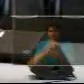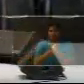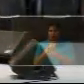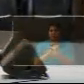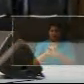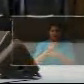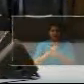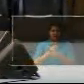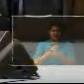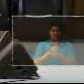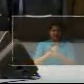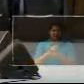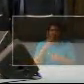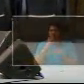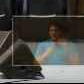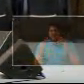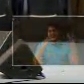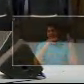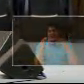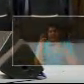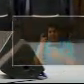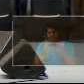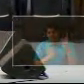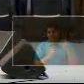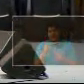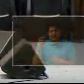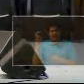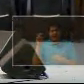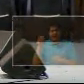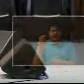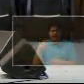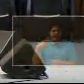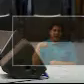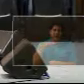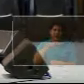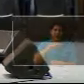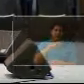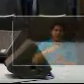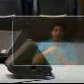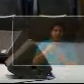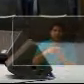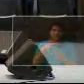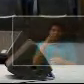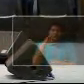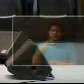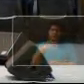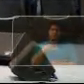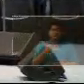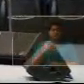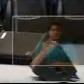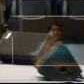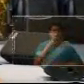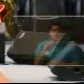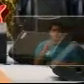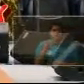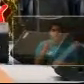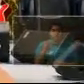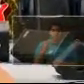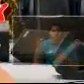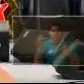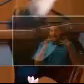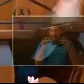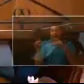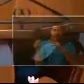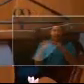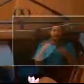cualquier batalla, que en medio de cualquier necesidad, nosotros, cuando miremos y sintamos así como que la